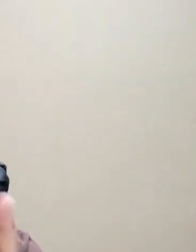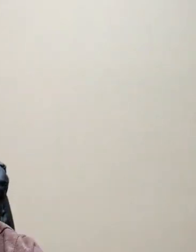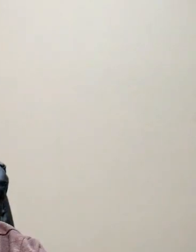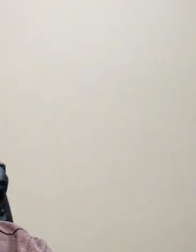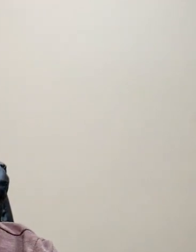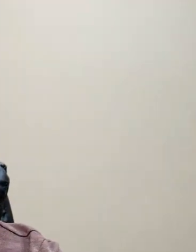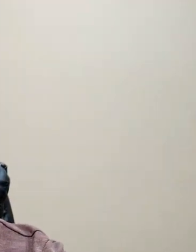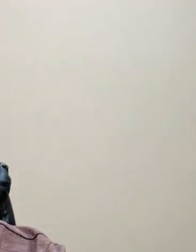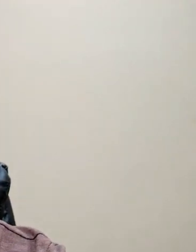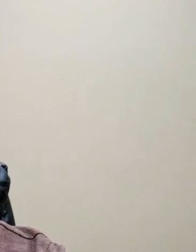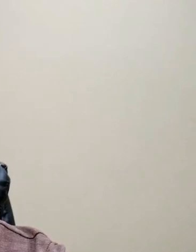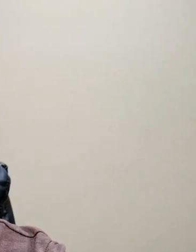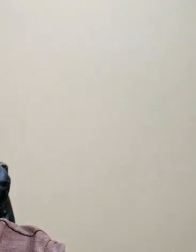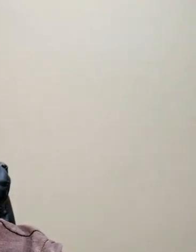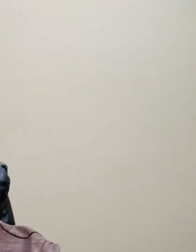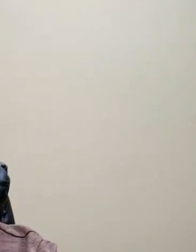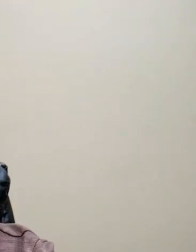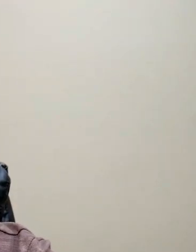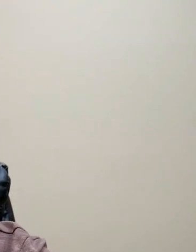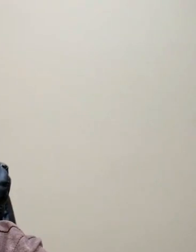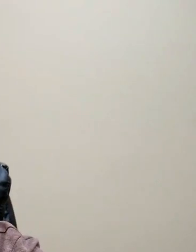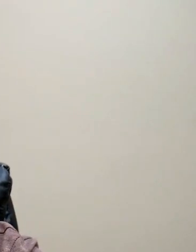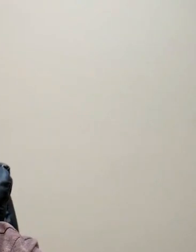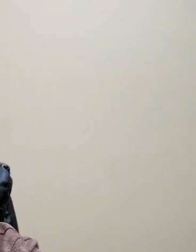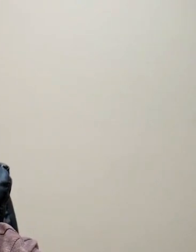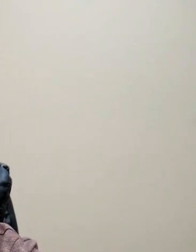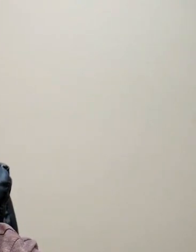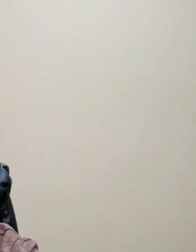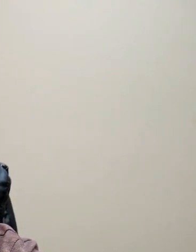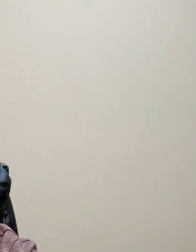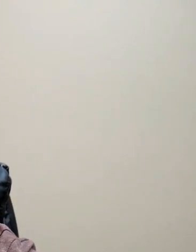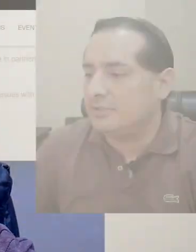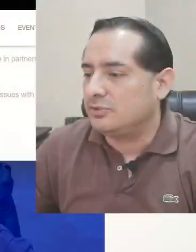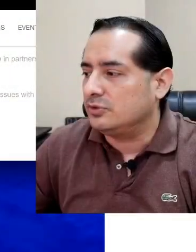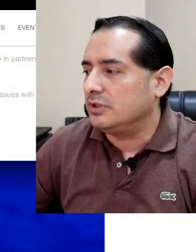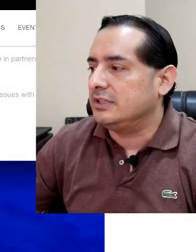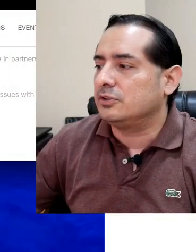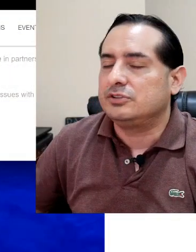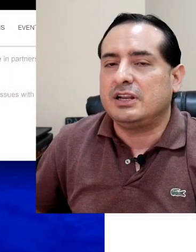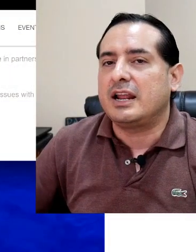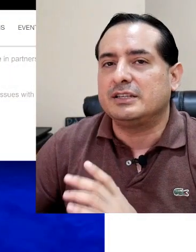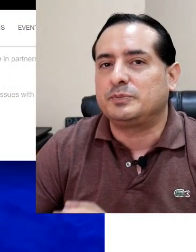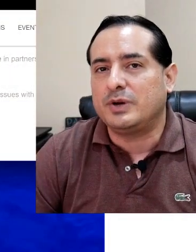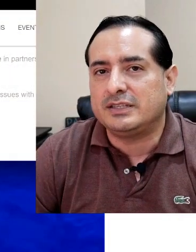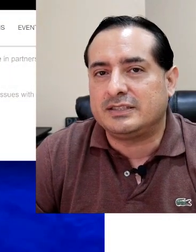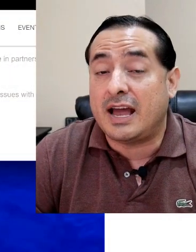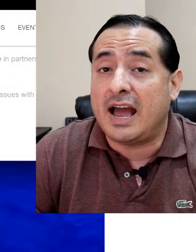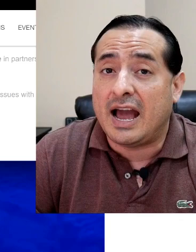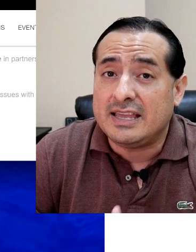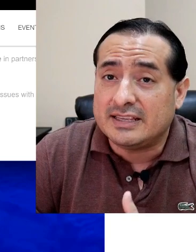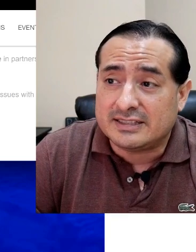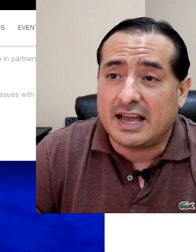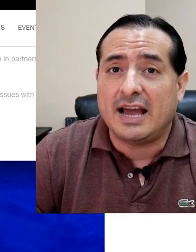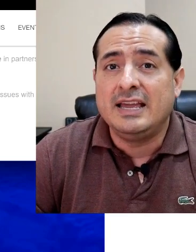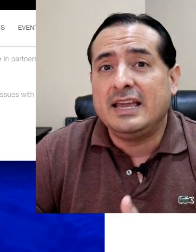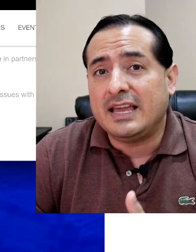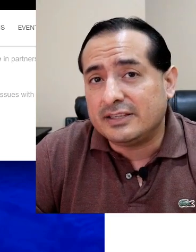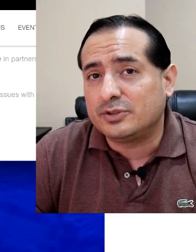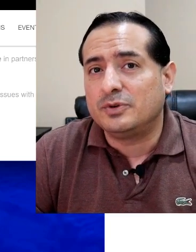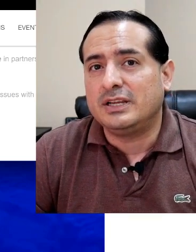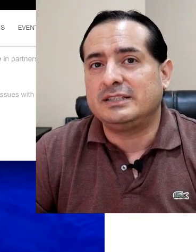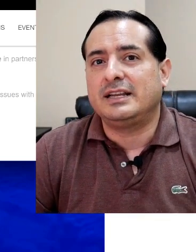y pedro sánchez pues finalmente acaba haciendo esto entonces la respuesta ahí está